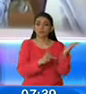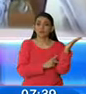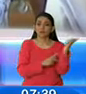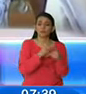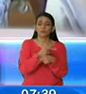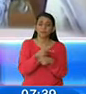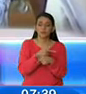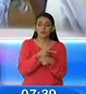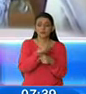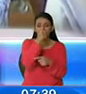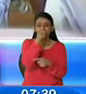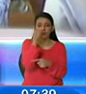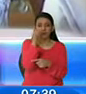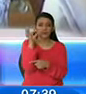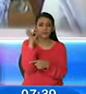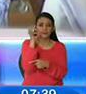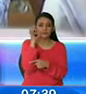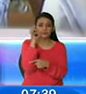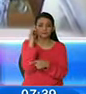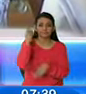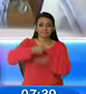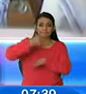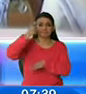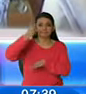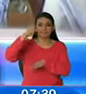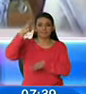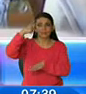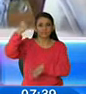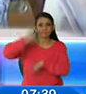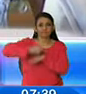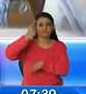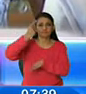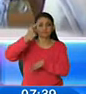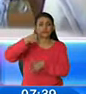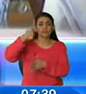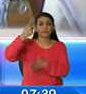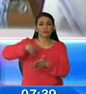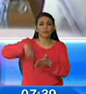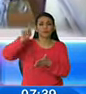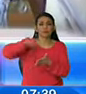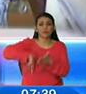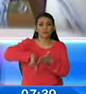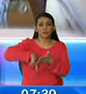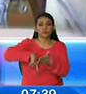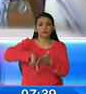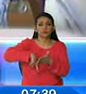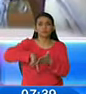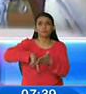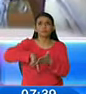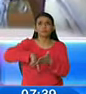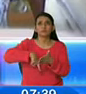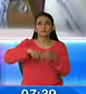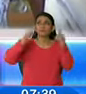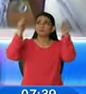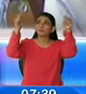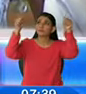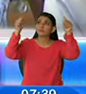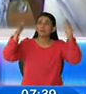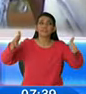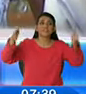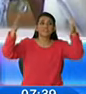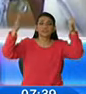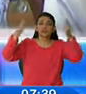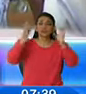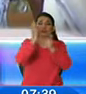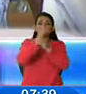prevención de uso de drogas. Por decreto ejecutivo voy a prohibir que se cuelguen las paredes de los edificios de las